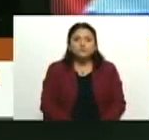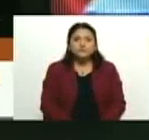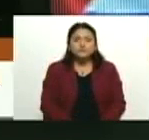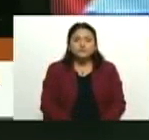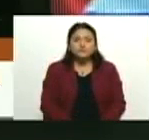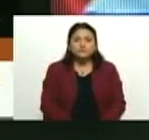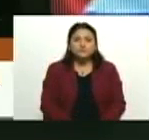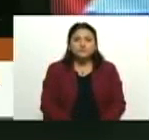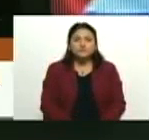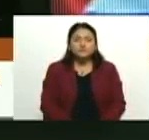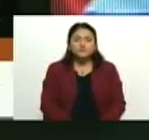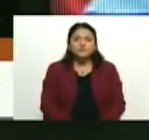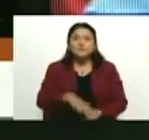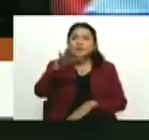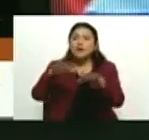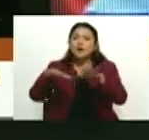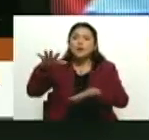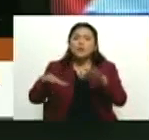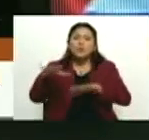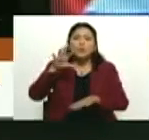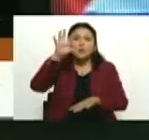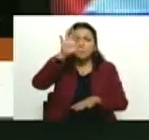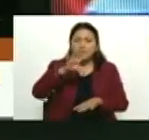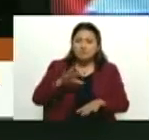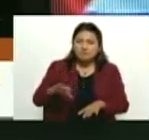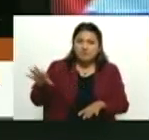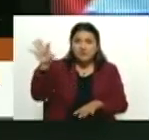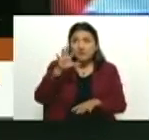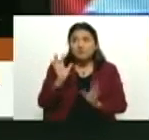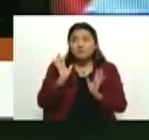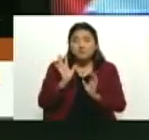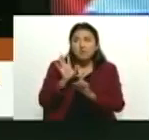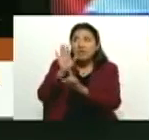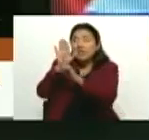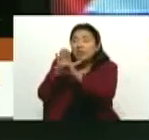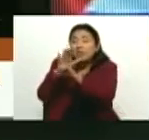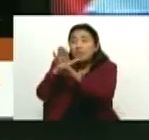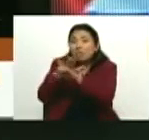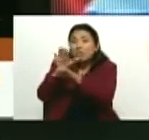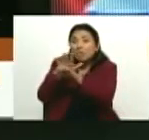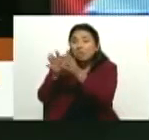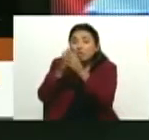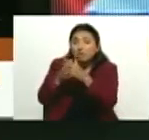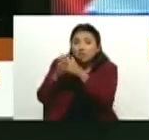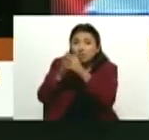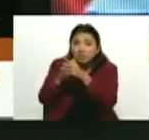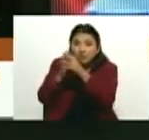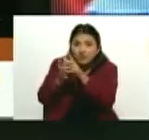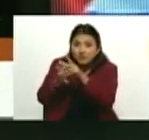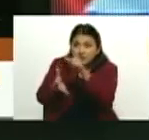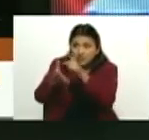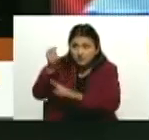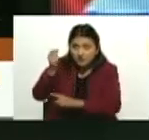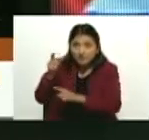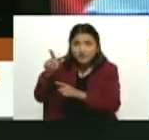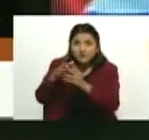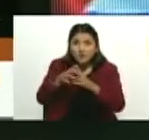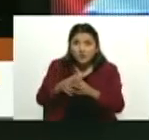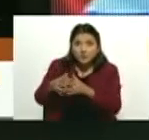Algunos creen que haciéndole carandoñas al imperialismo van a lograr que el imperialismo